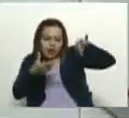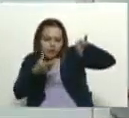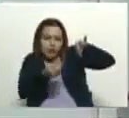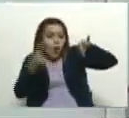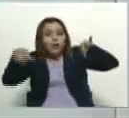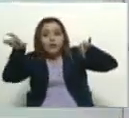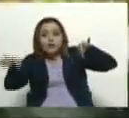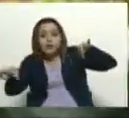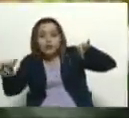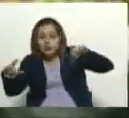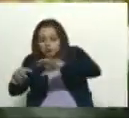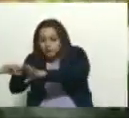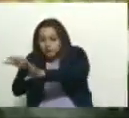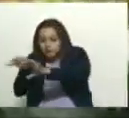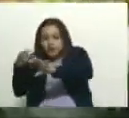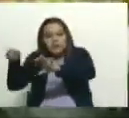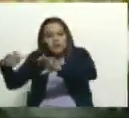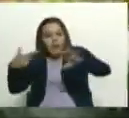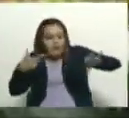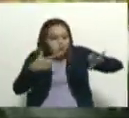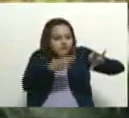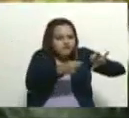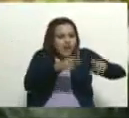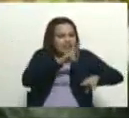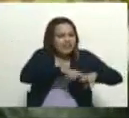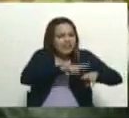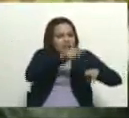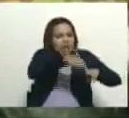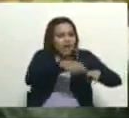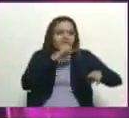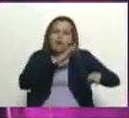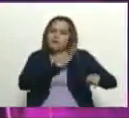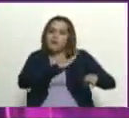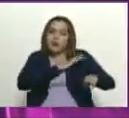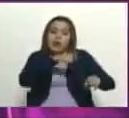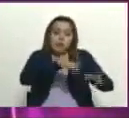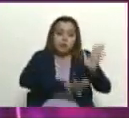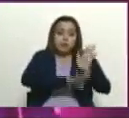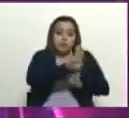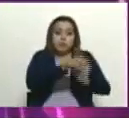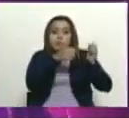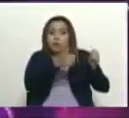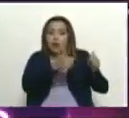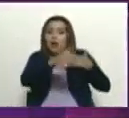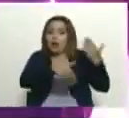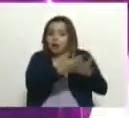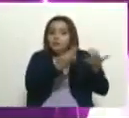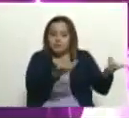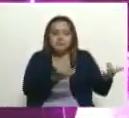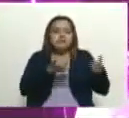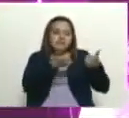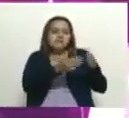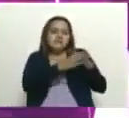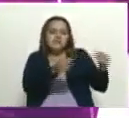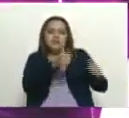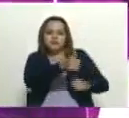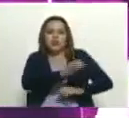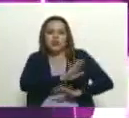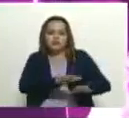donante, no son sus células. Y entonces ahí fue evolucionando muy bien y hasta los momentos ha estado muy bien todo.